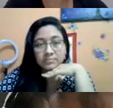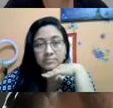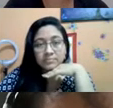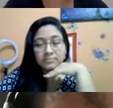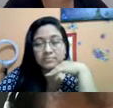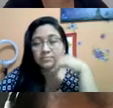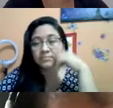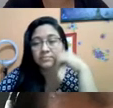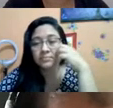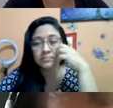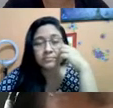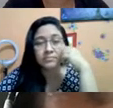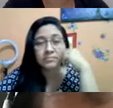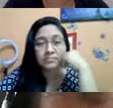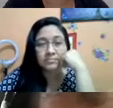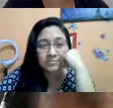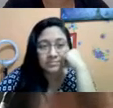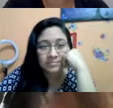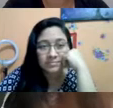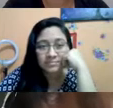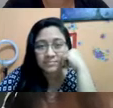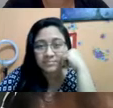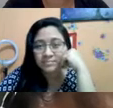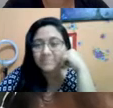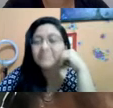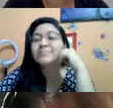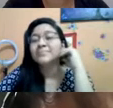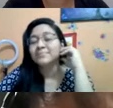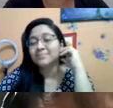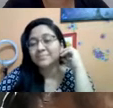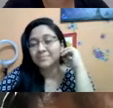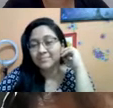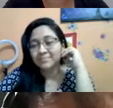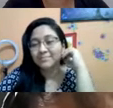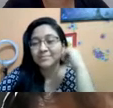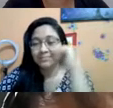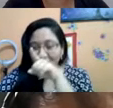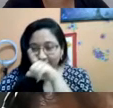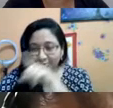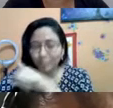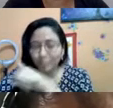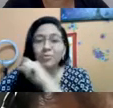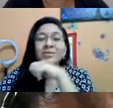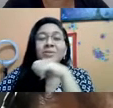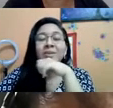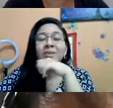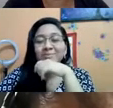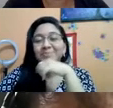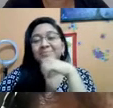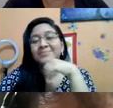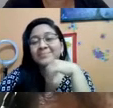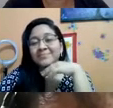Yo debería, cuando dice número de cédula, ¿es su número de cédula o mi número de cédula? Su número de cédula